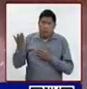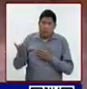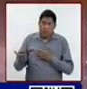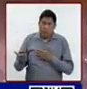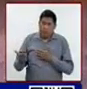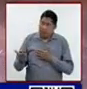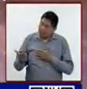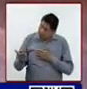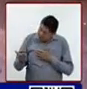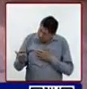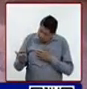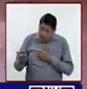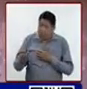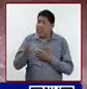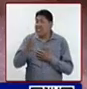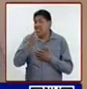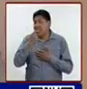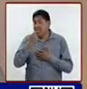Totalmente.